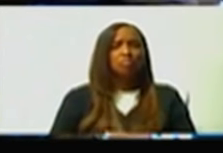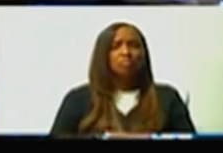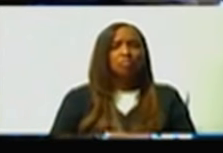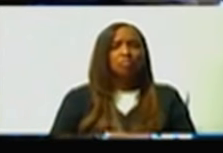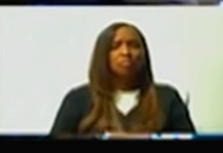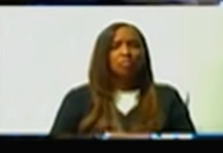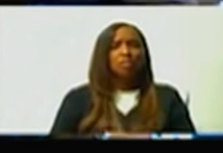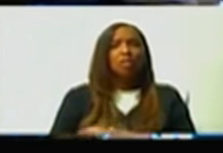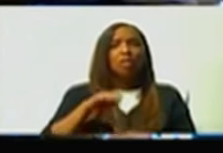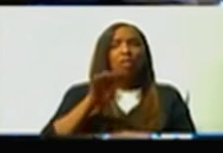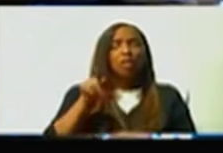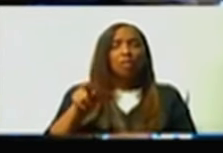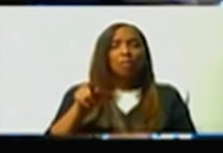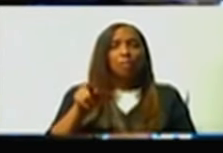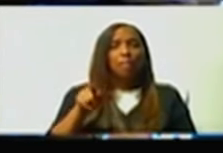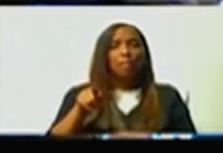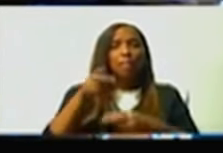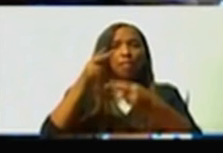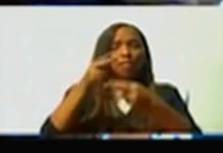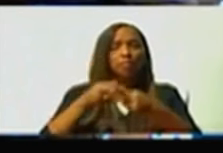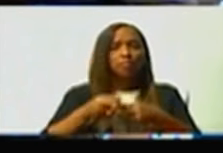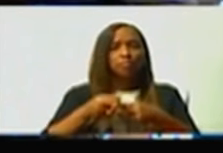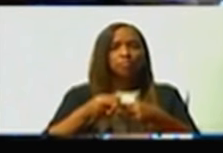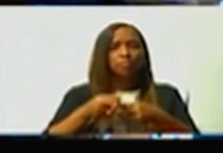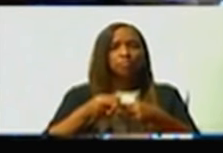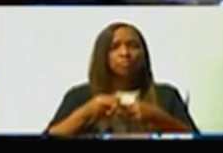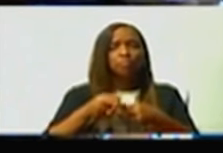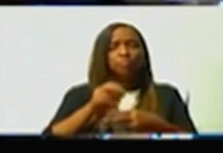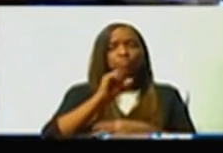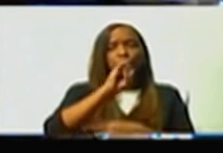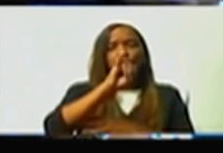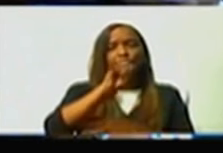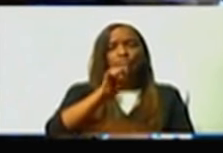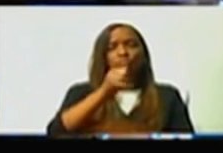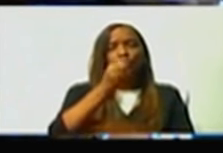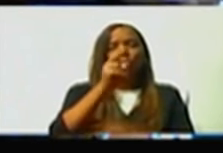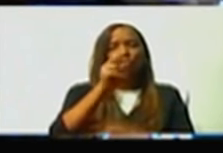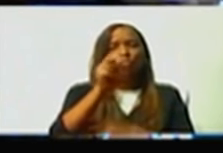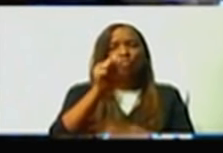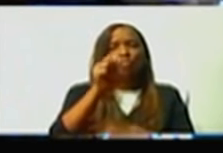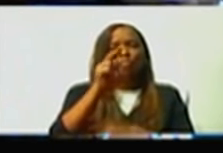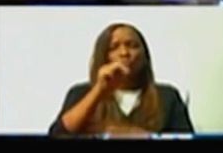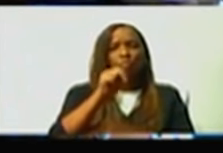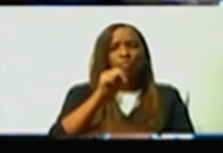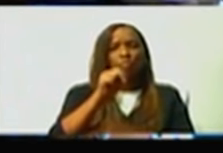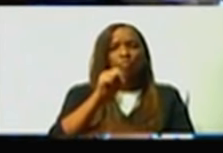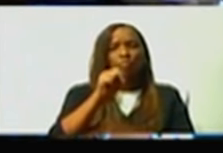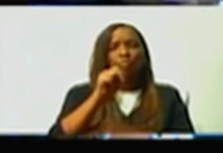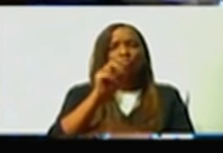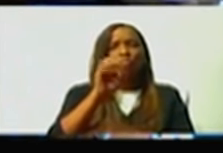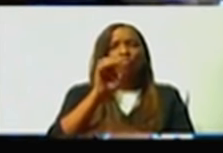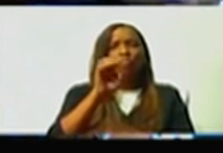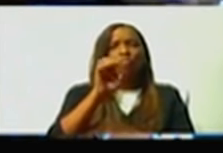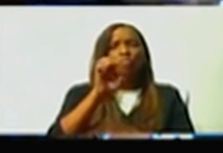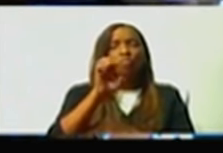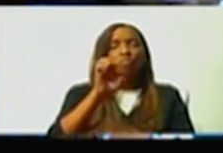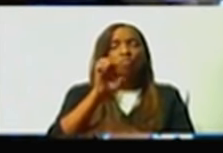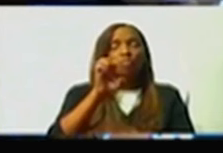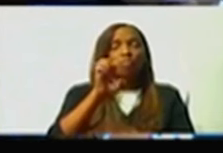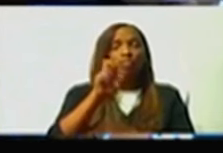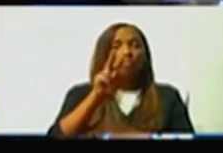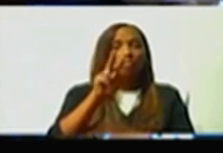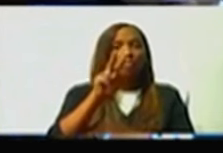5 ciudadanos. Responden a los nombres de Juan Emilio Luciano, Carlita Luciano,